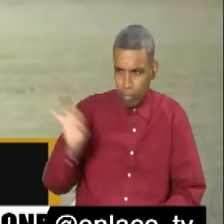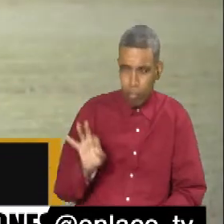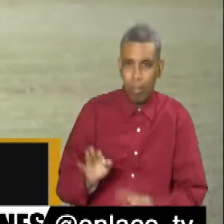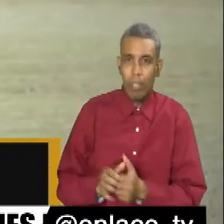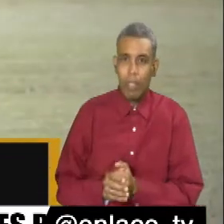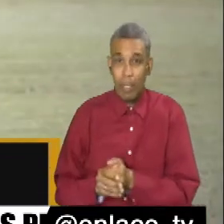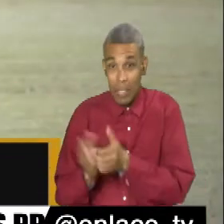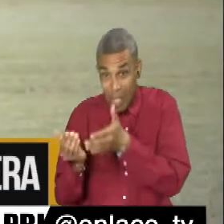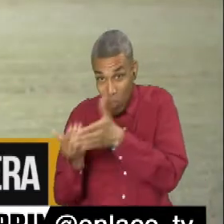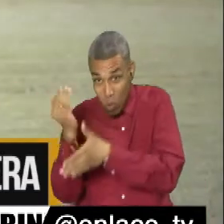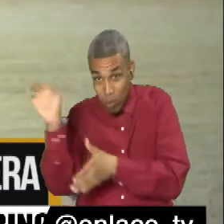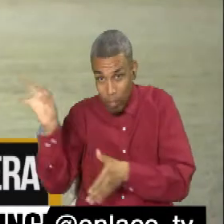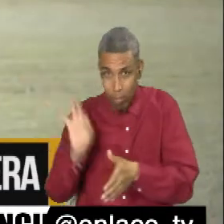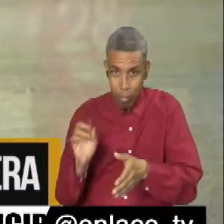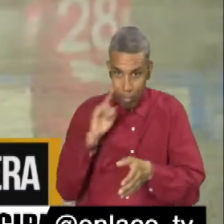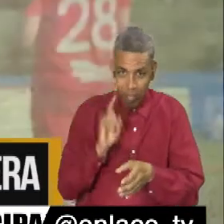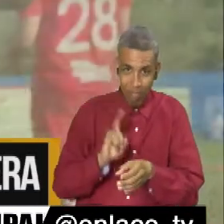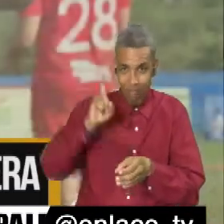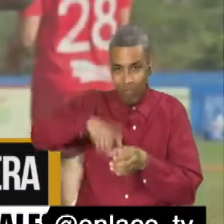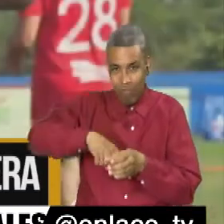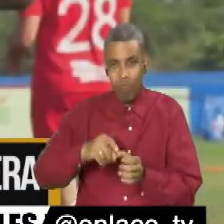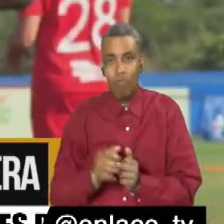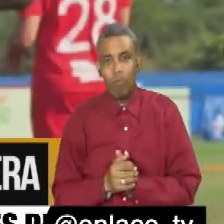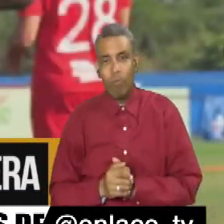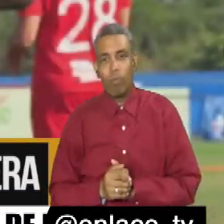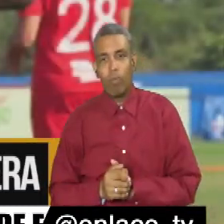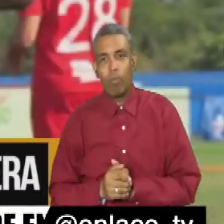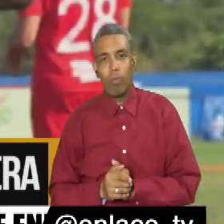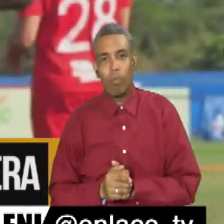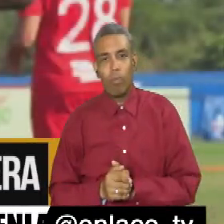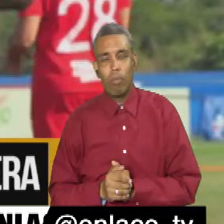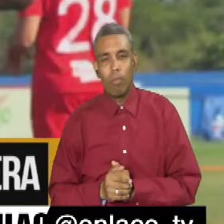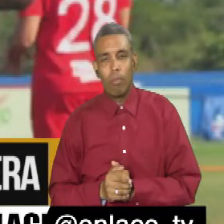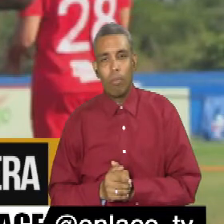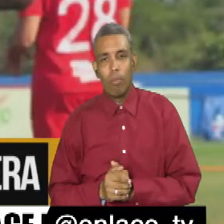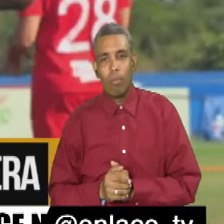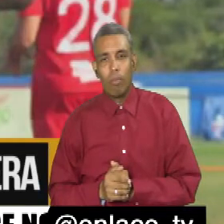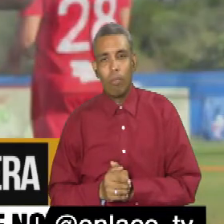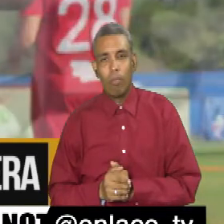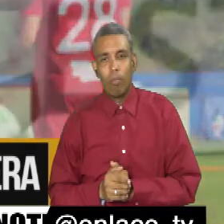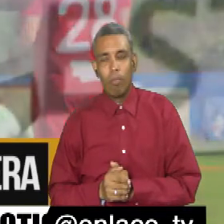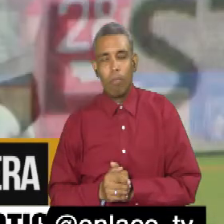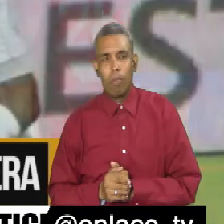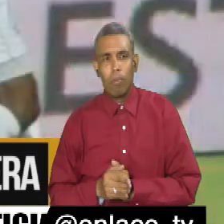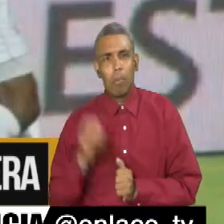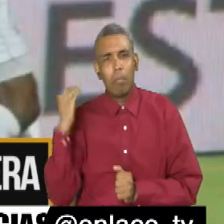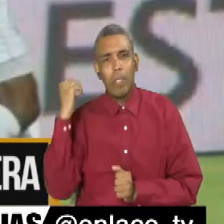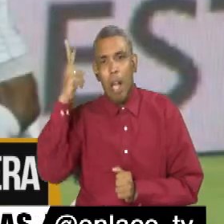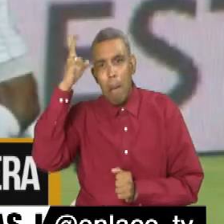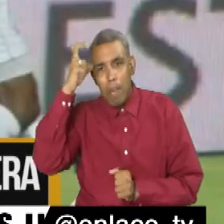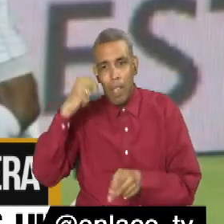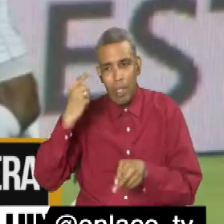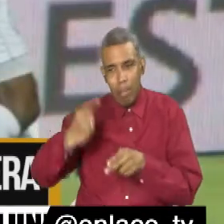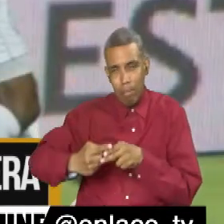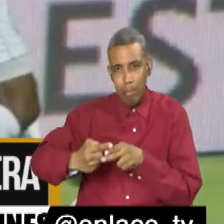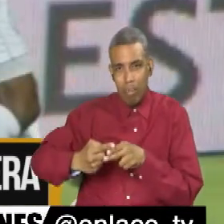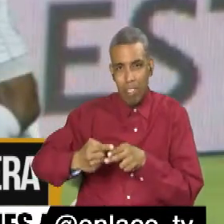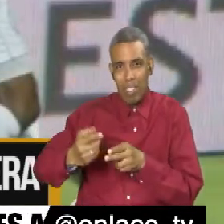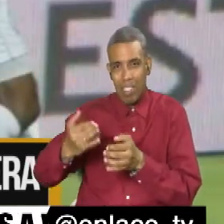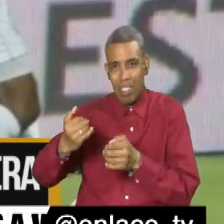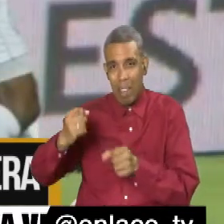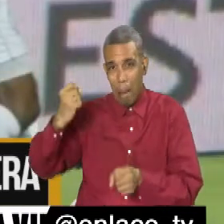primer semestre con América de Cali y llega a reforzar la línea ofensiva del equipo aurinegro. El delantero de 25 años